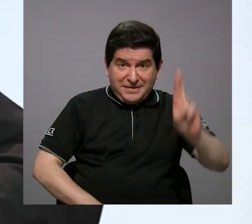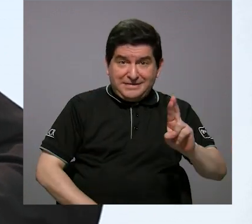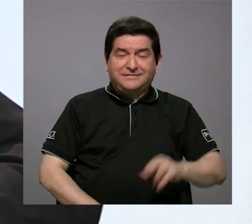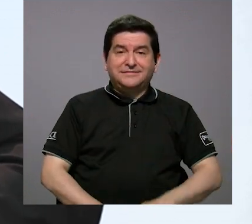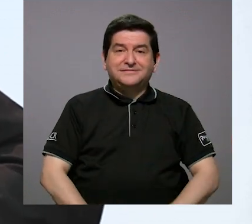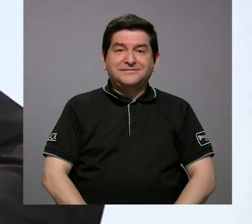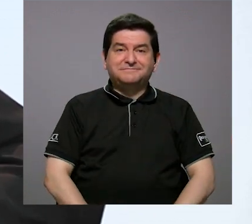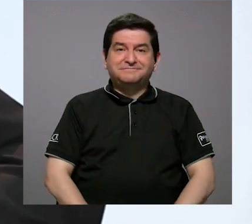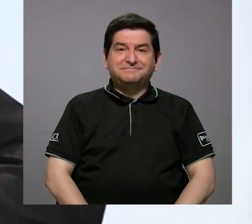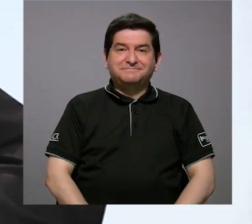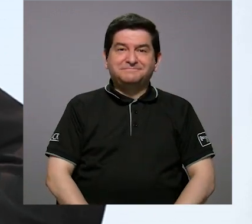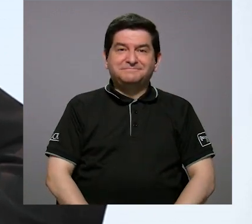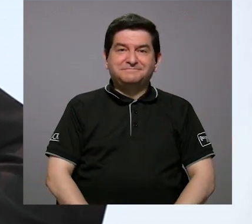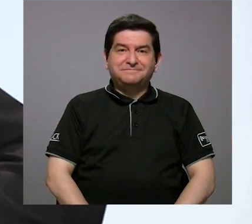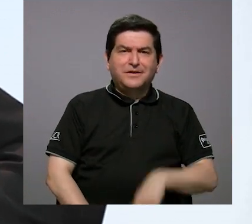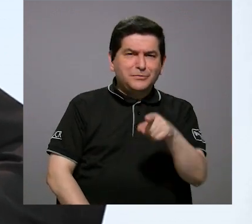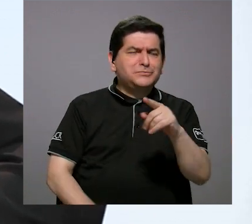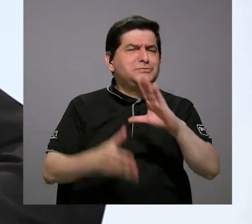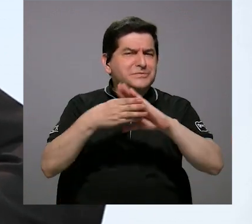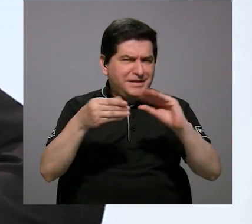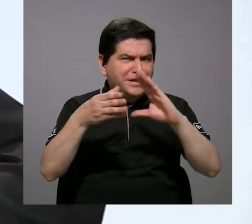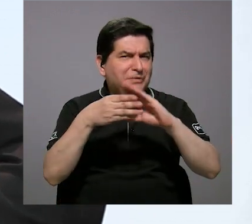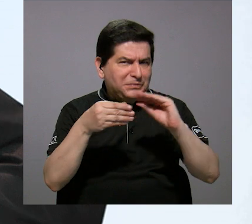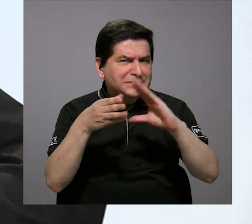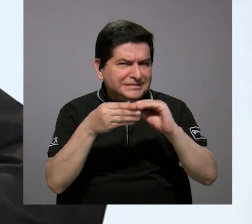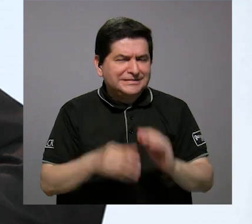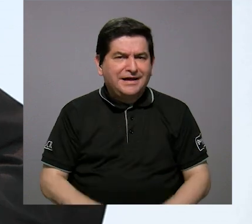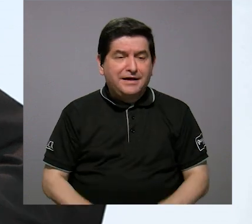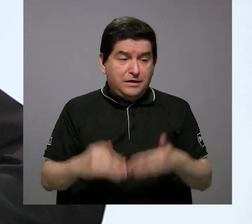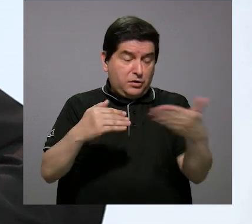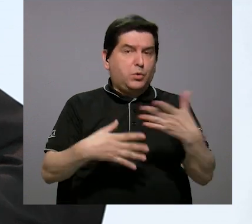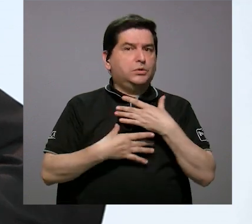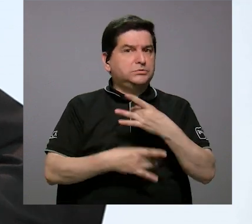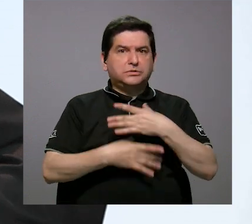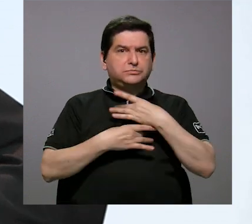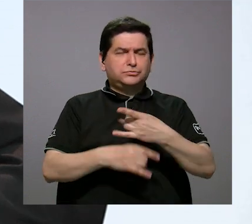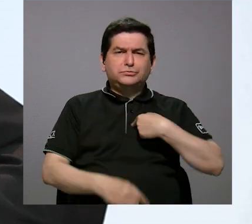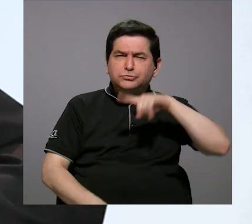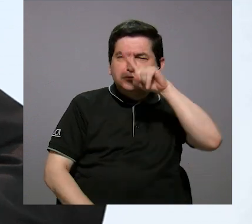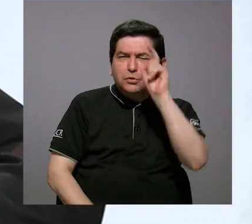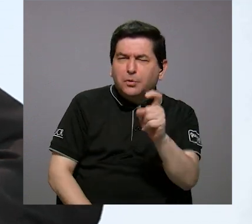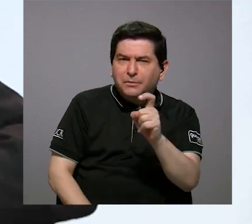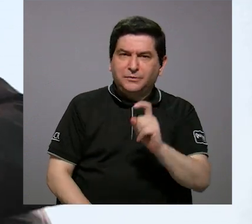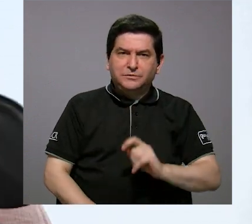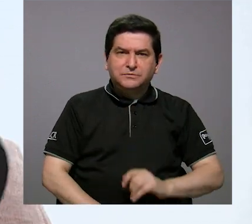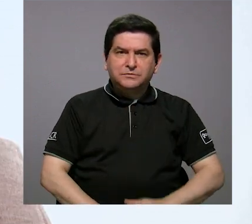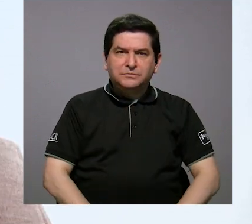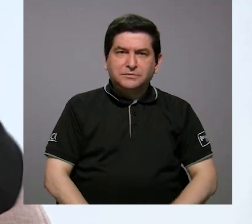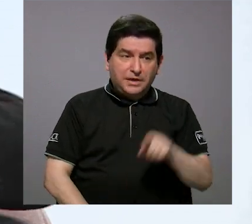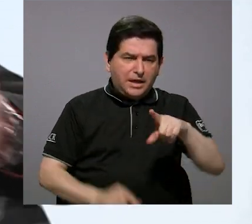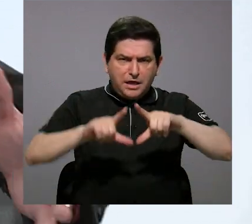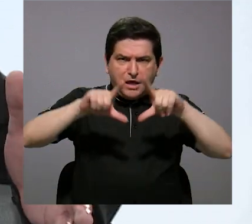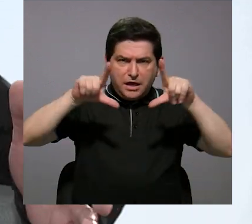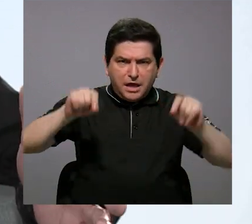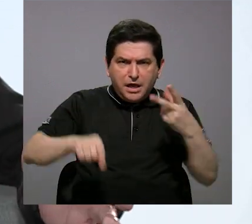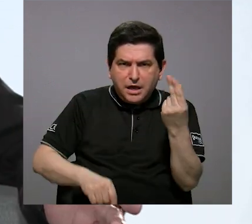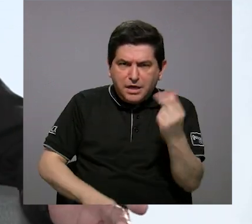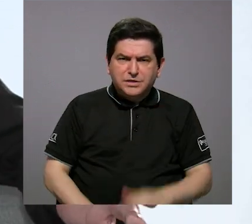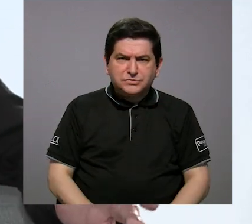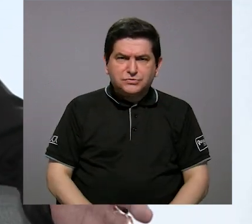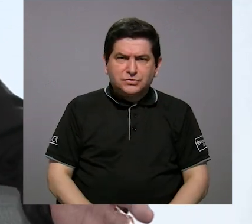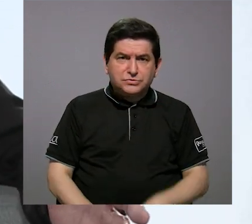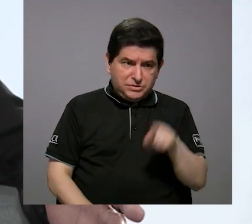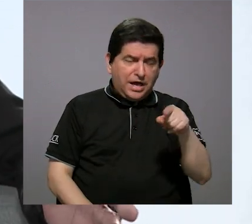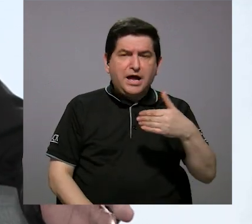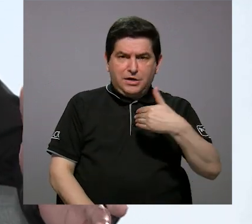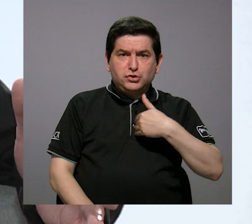Rica. Y usted nos comentaba cosas interesantísimas. Yo le quiero preguntar, esos billetes evidentemente están